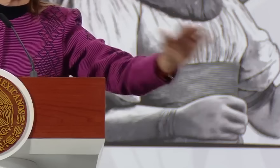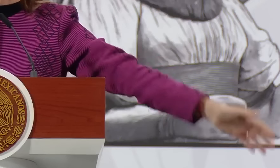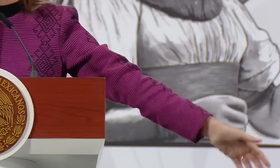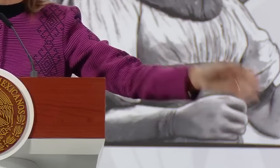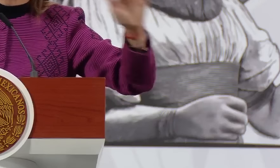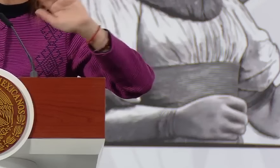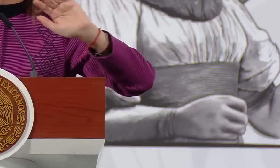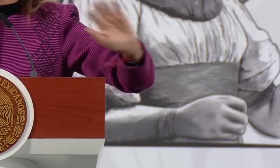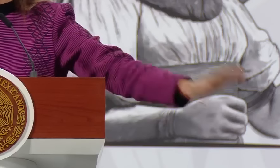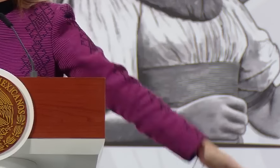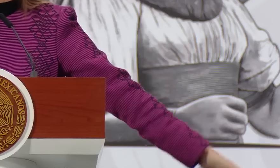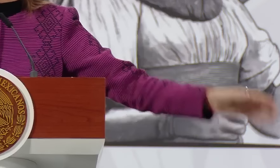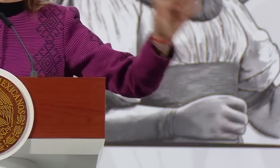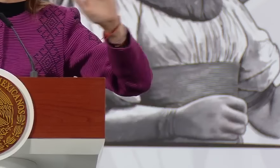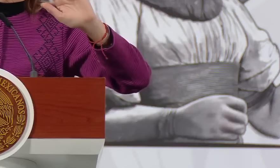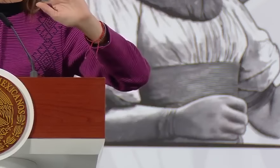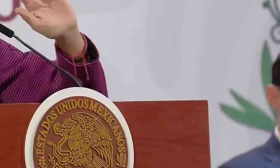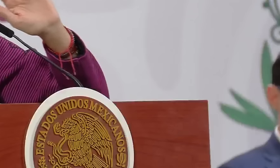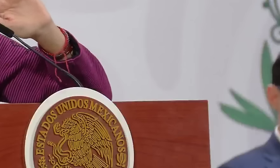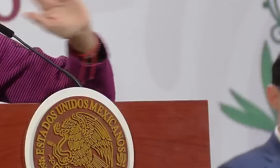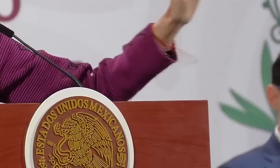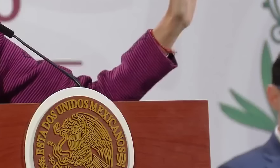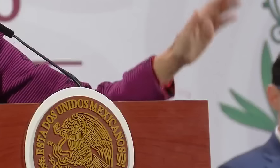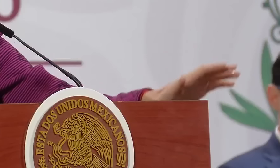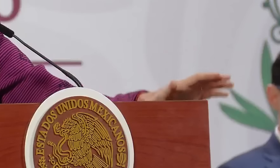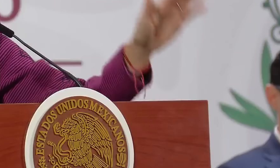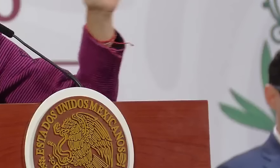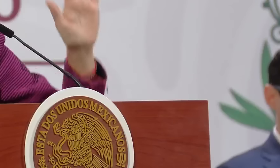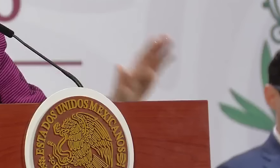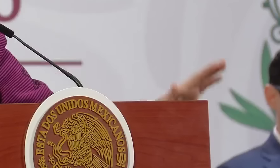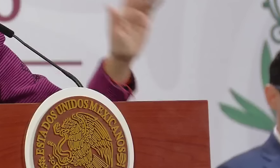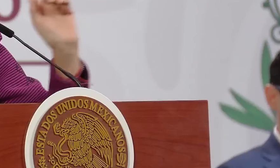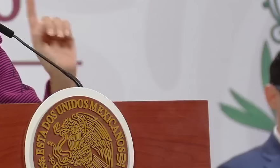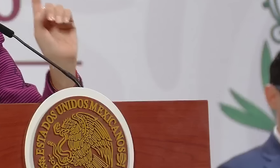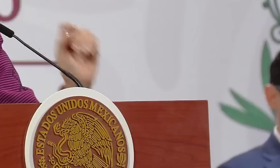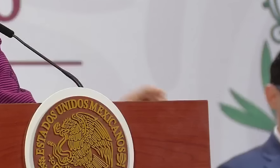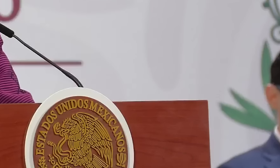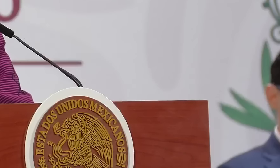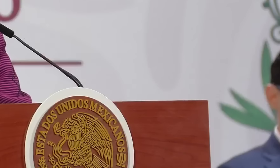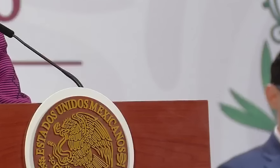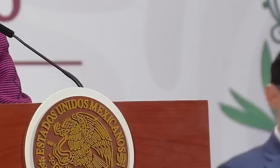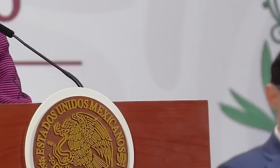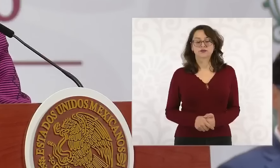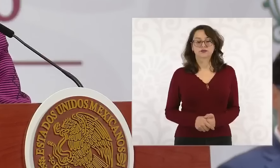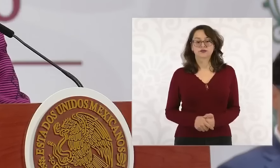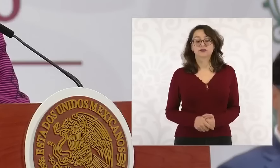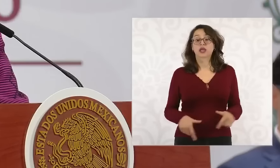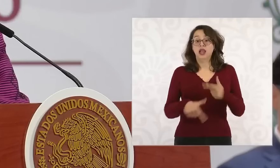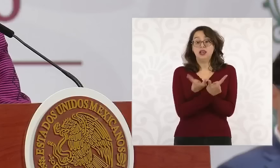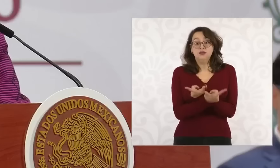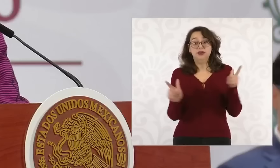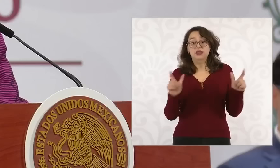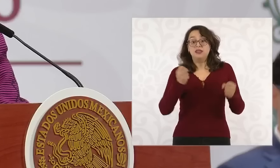de reunión, libertad de manifestación, todas las libertades. Claro, la libertad también conlleva en el ciudadano una